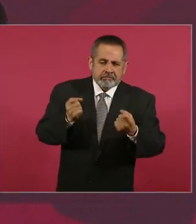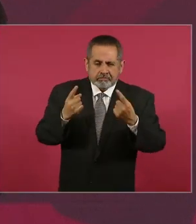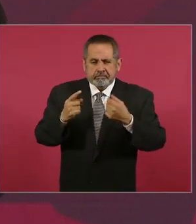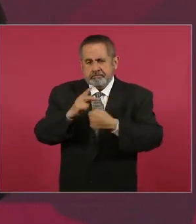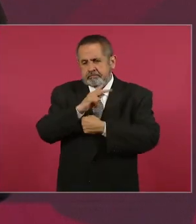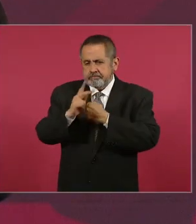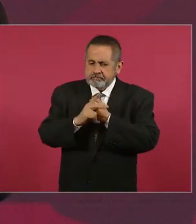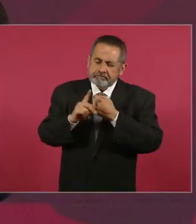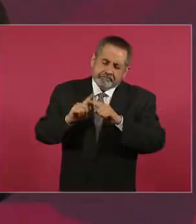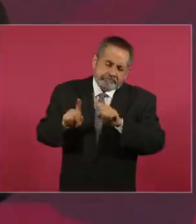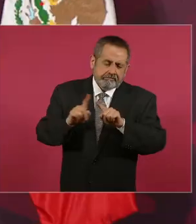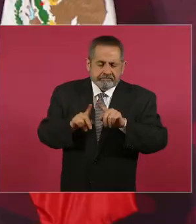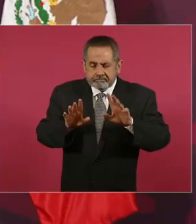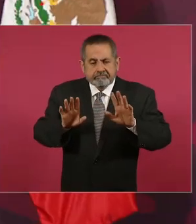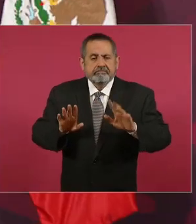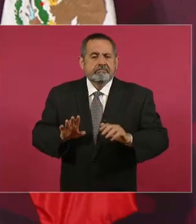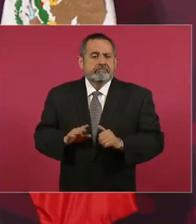países